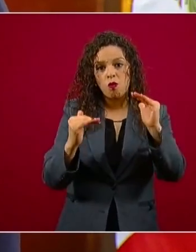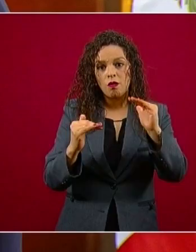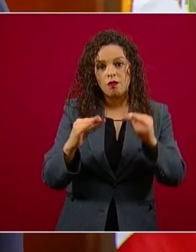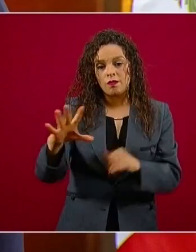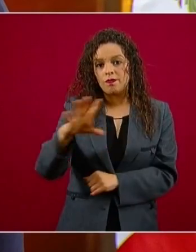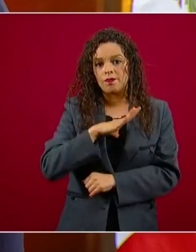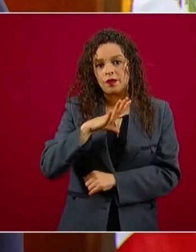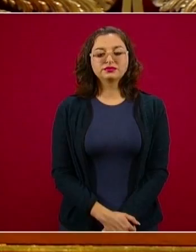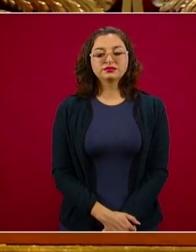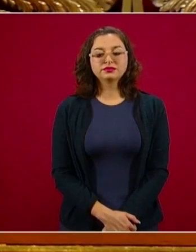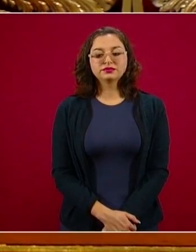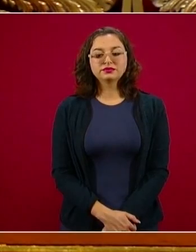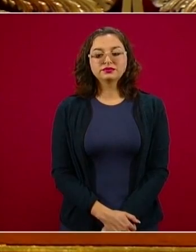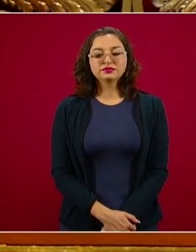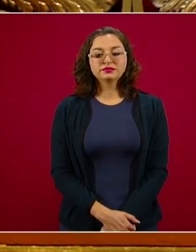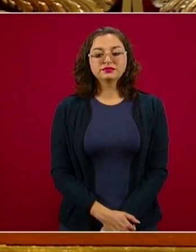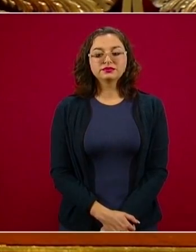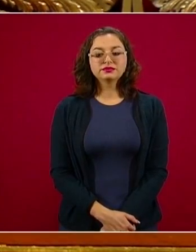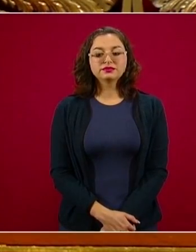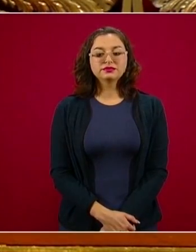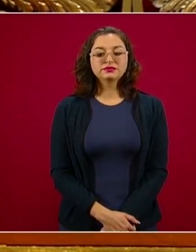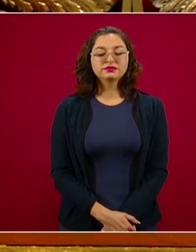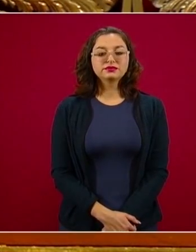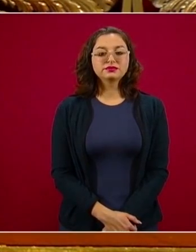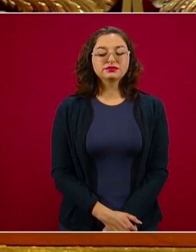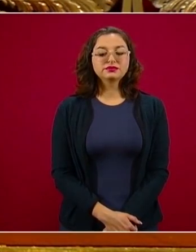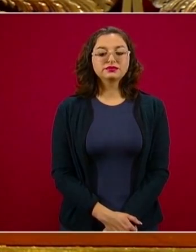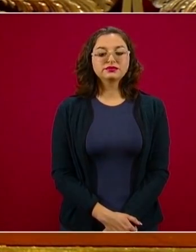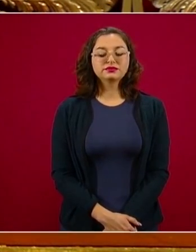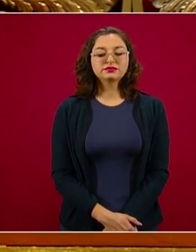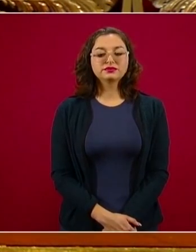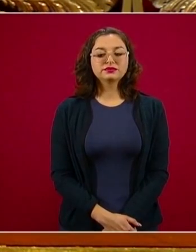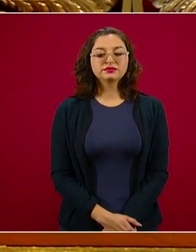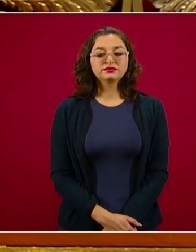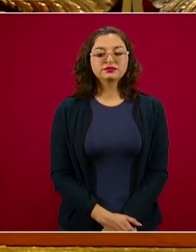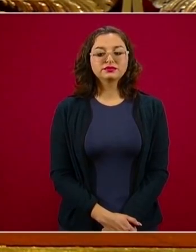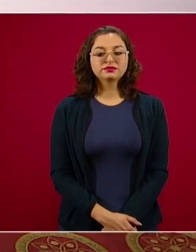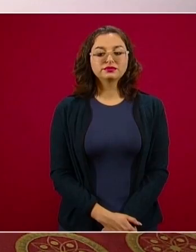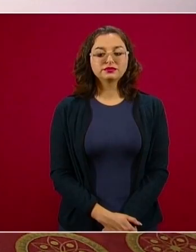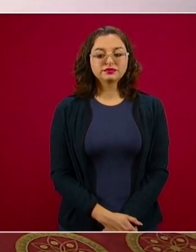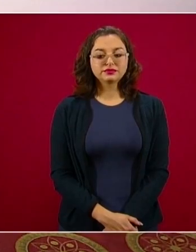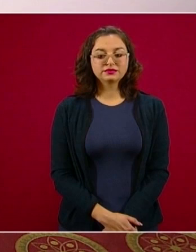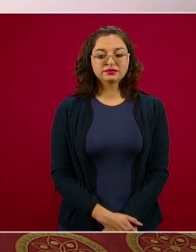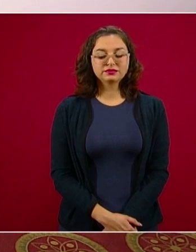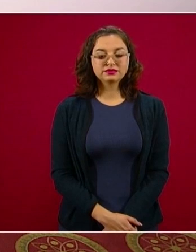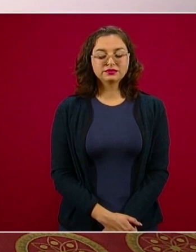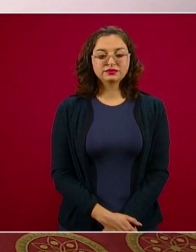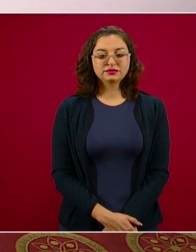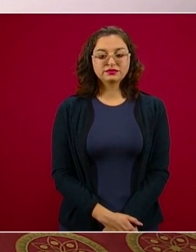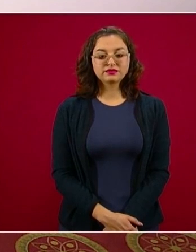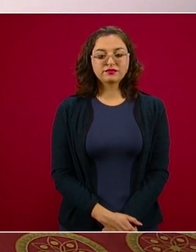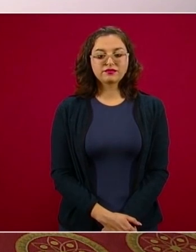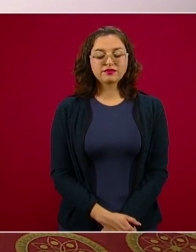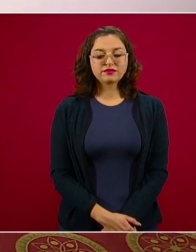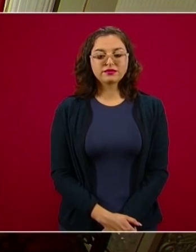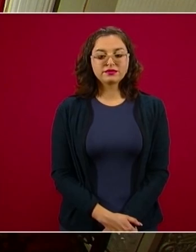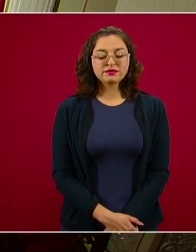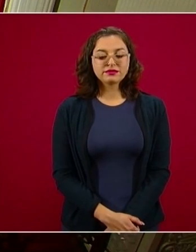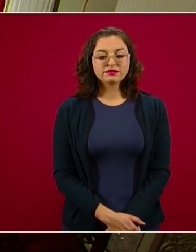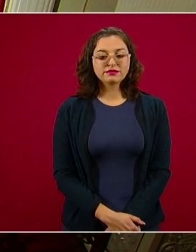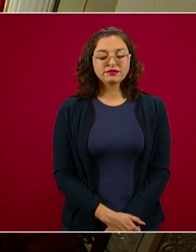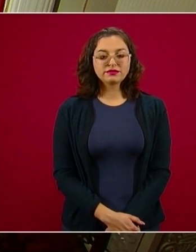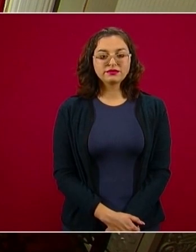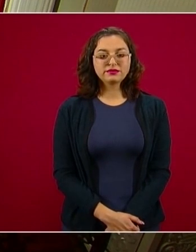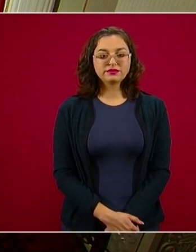pública lópez obrador aseguró que seguirá luchando junto a los mexicanos para acabar con la peste de la corrupción y